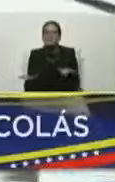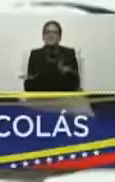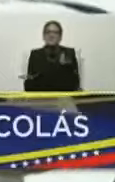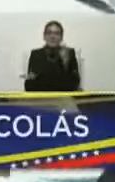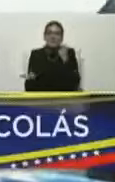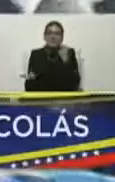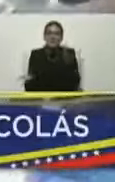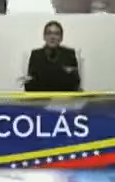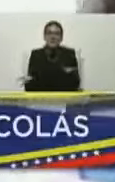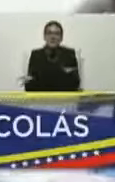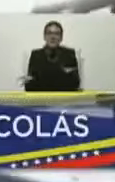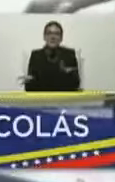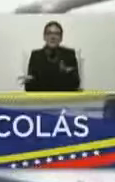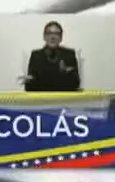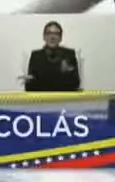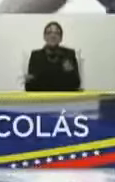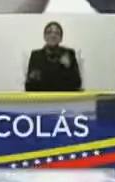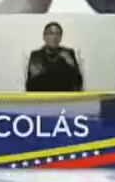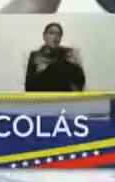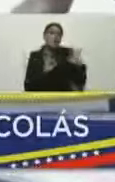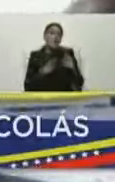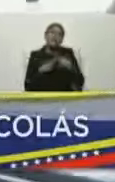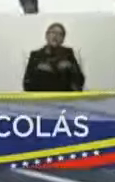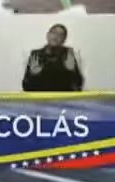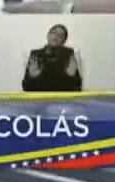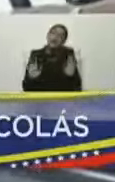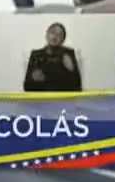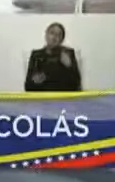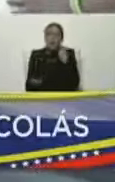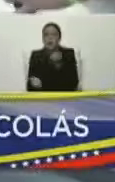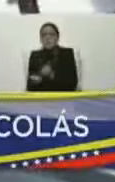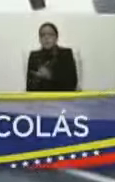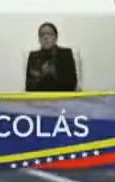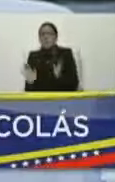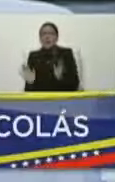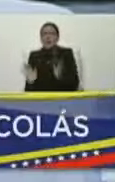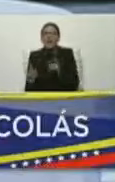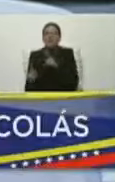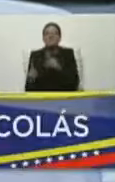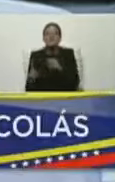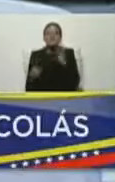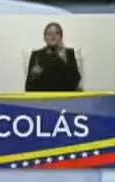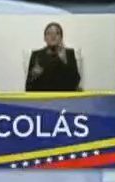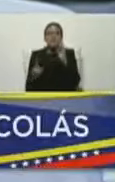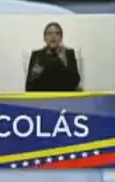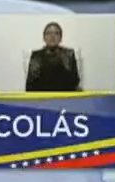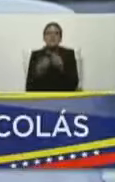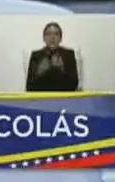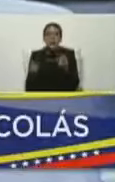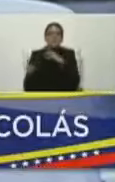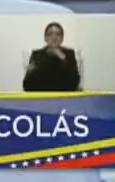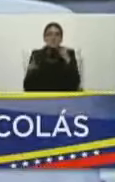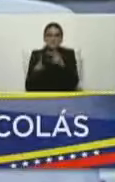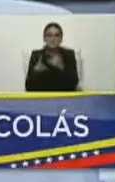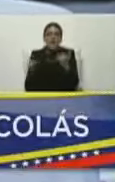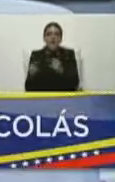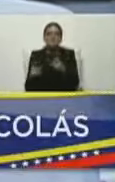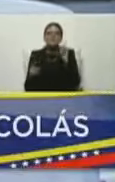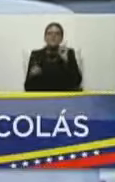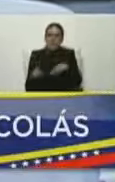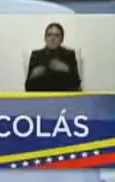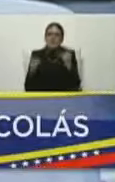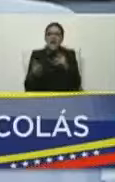ejemplo. Yo estoy en mi dieta paleolítica, pero. ¿Este de qué es? Eso es fresa con leche condensada, también tiene de parchita con